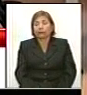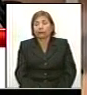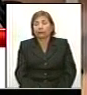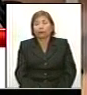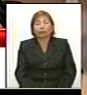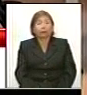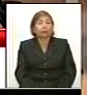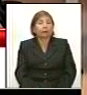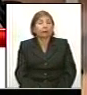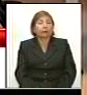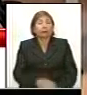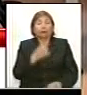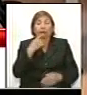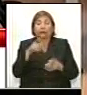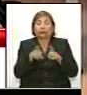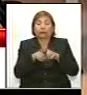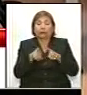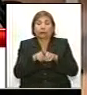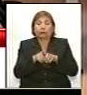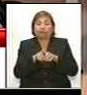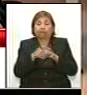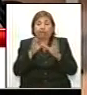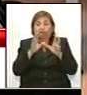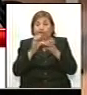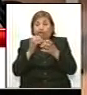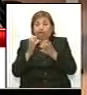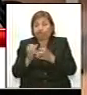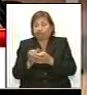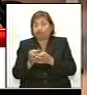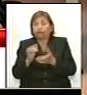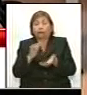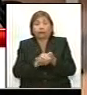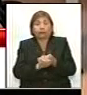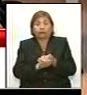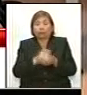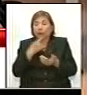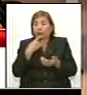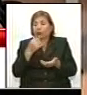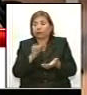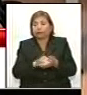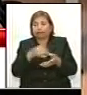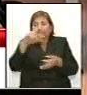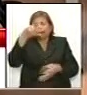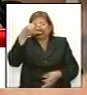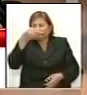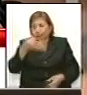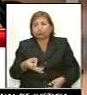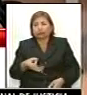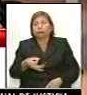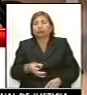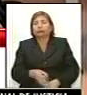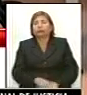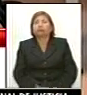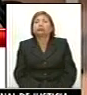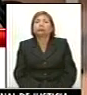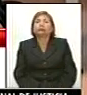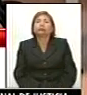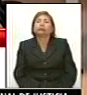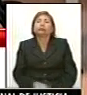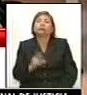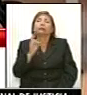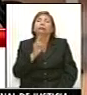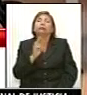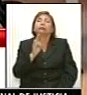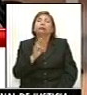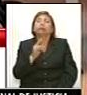Y es el mismo esquema. Y repito también que estoy seguro que lo utilizaban de esa manera,